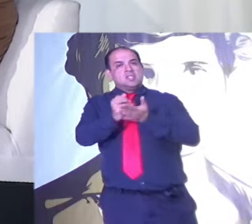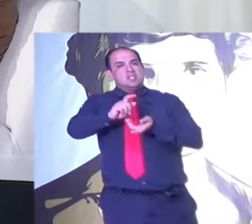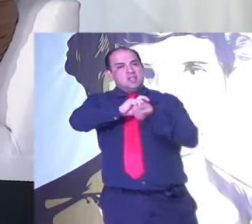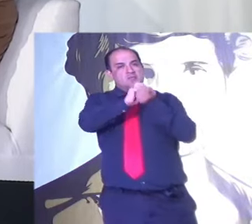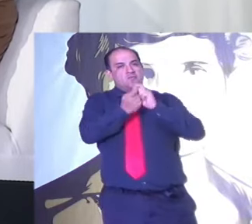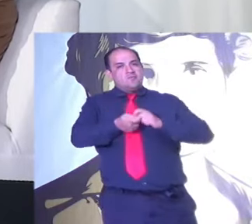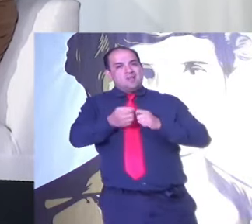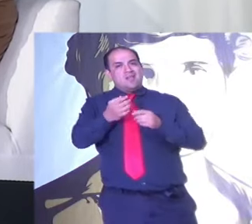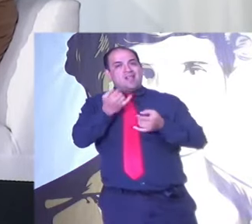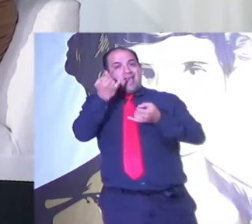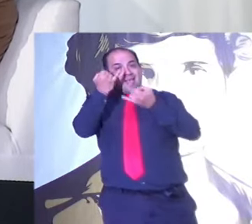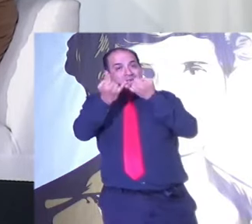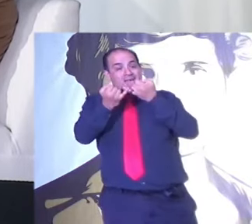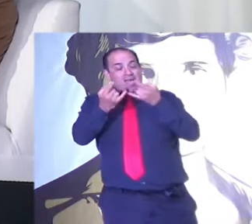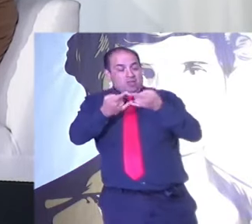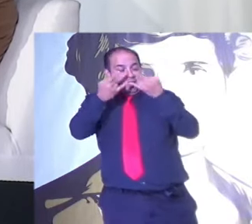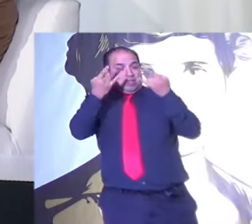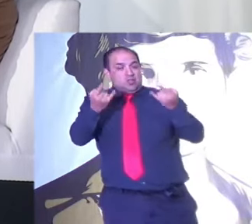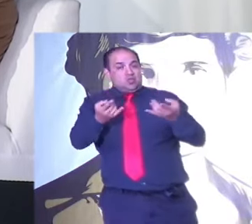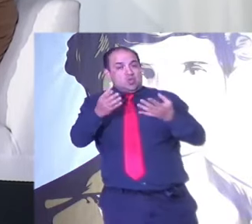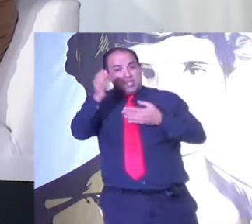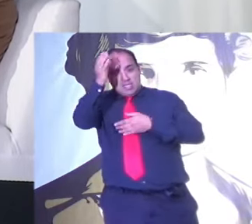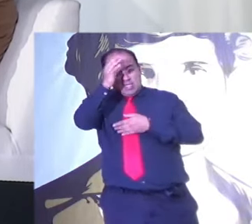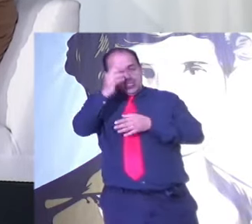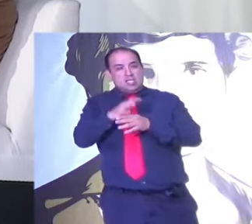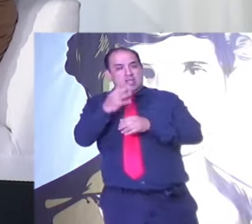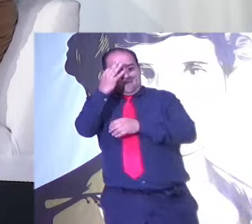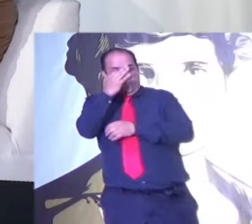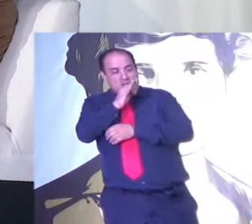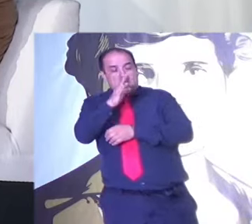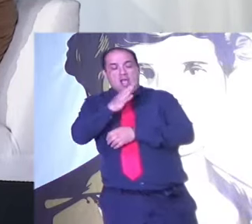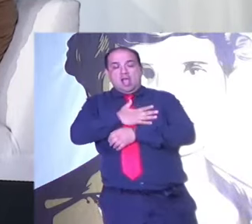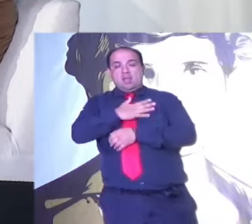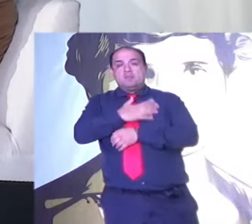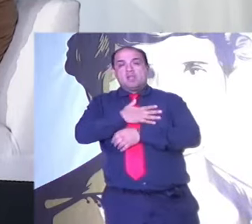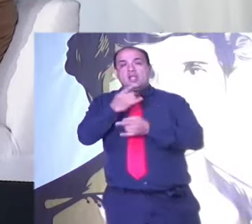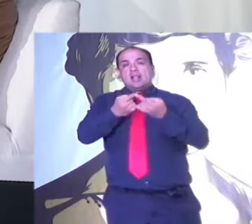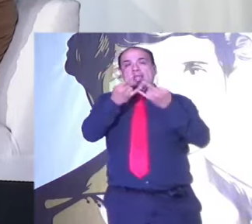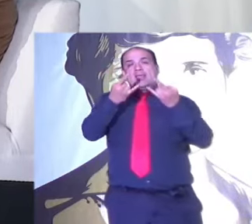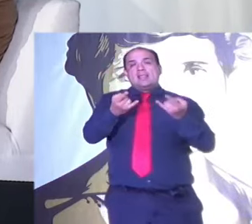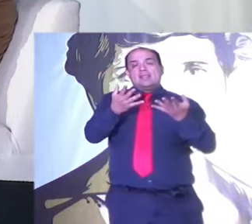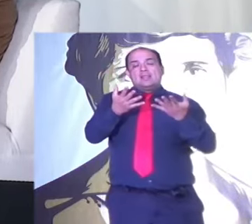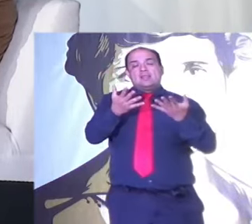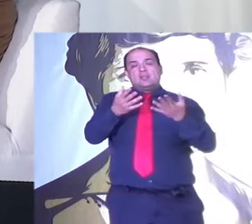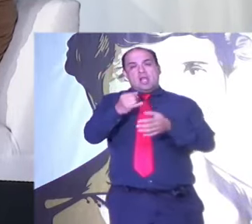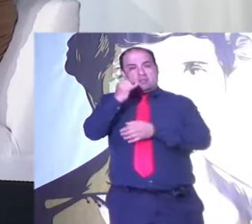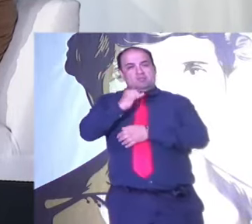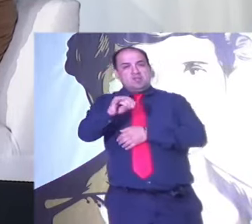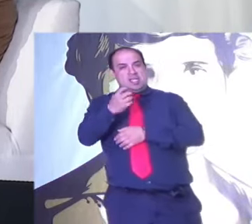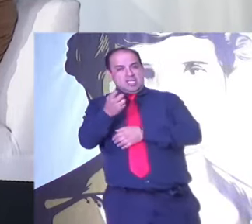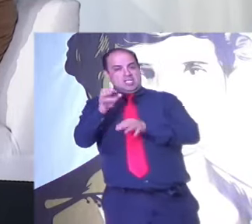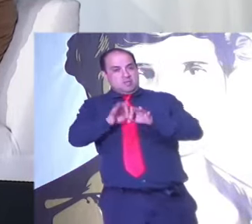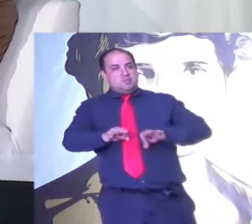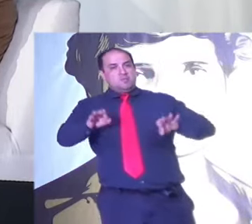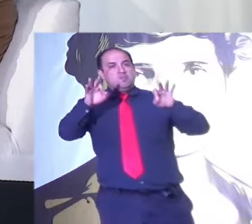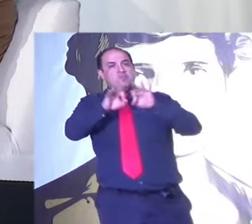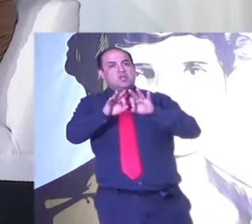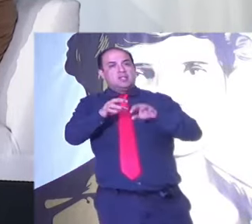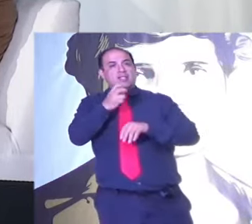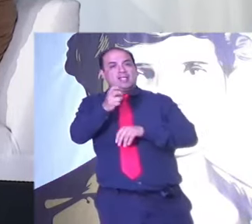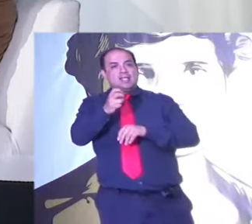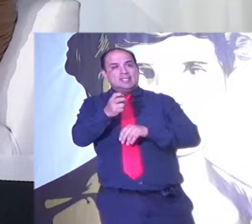en ficción, ¿no? Y bueno, para mí la idea del absurdo es sustancial, ¿no? Mencionaste Beckett, por cierto, es una